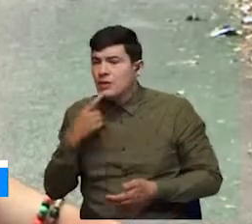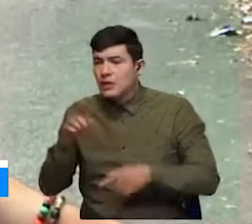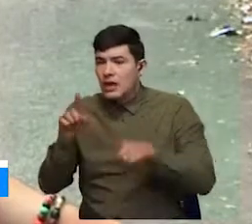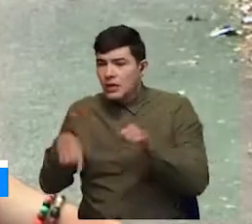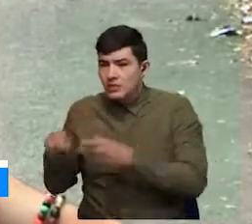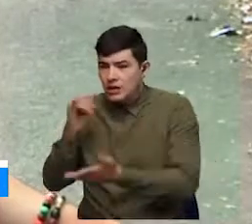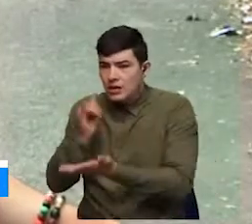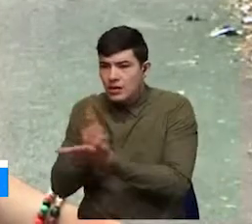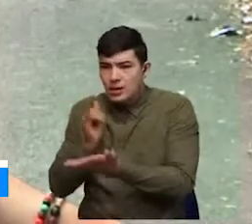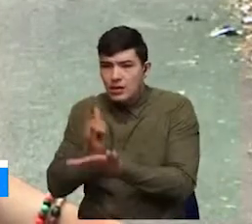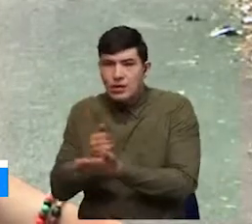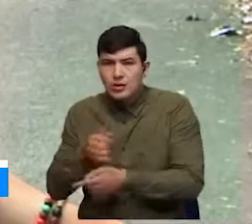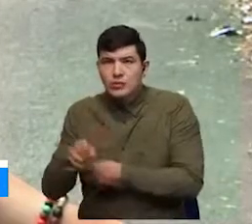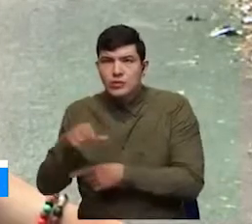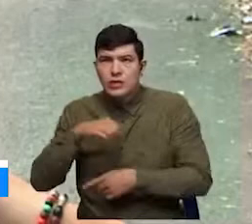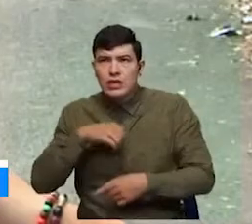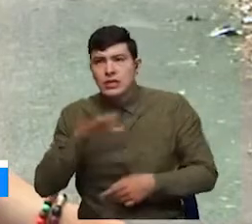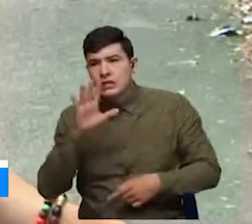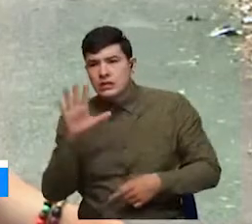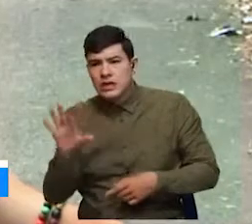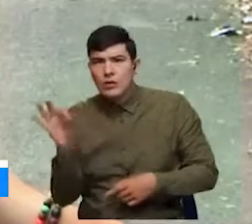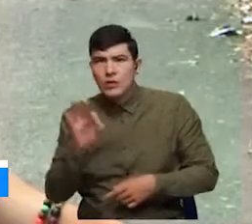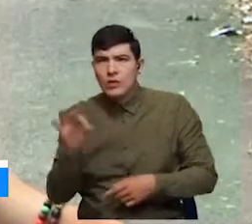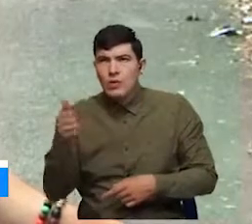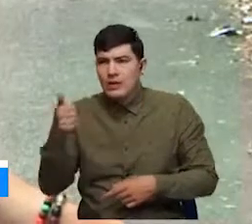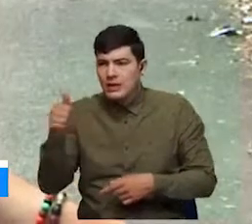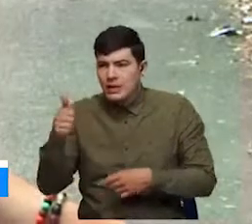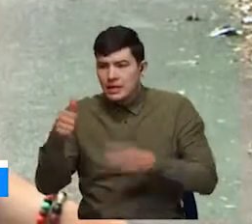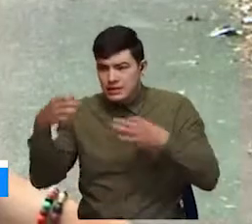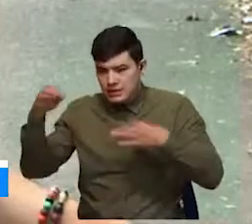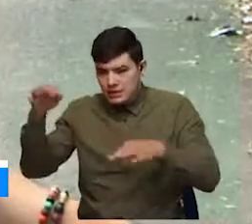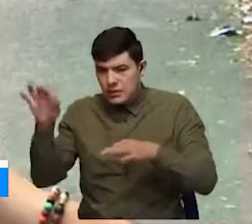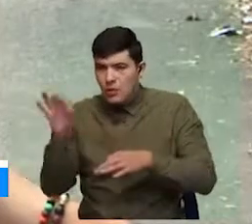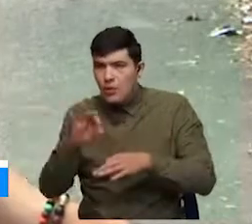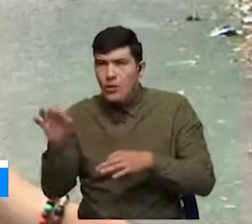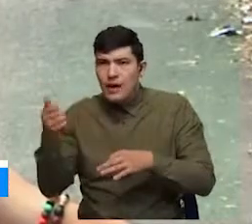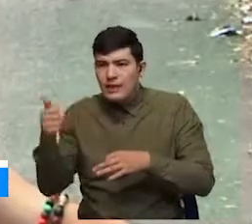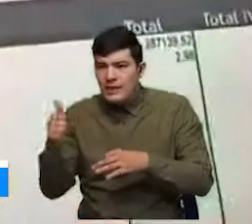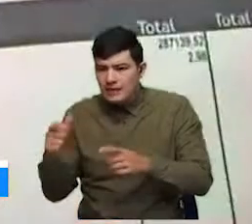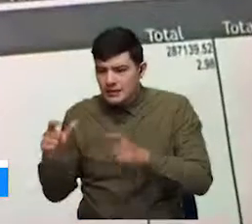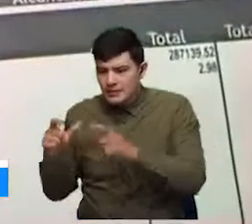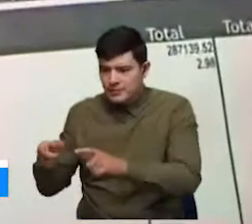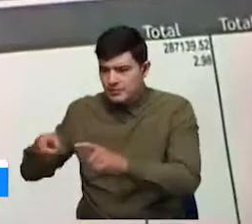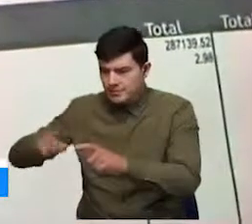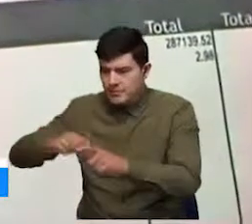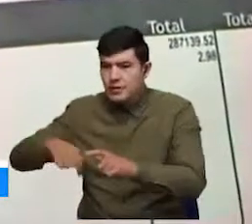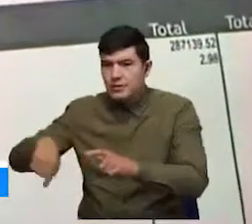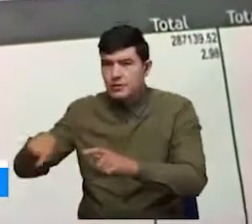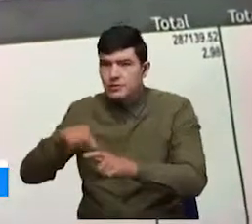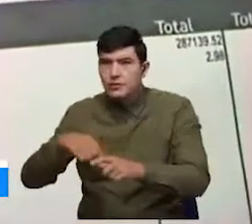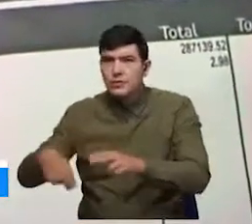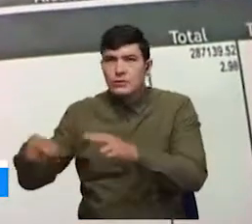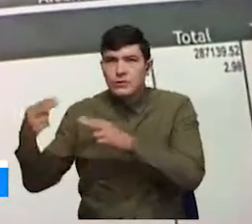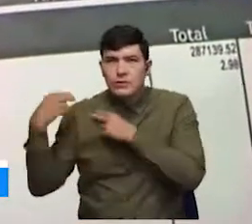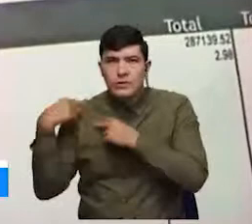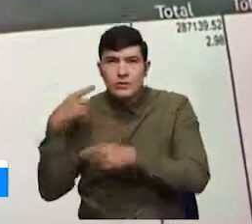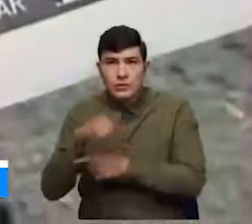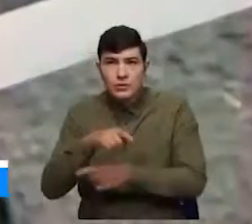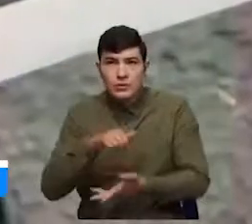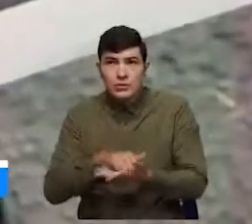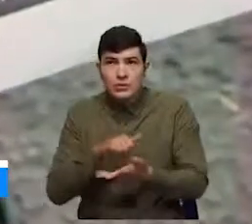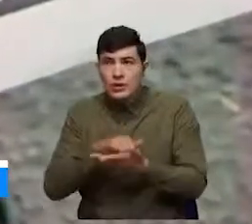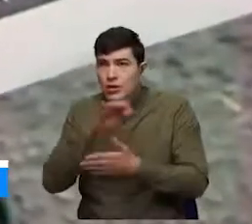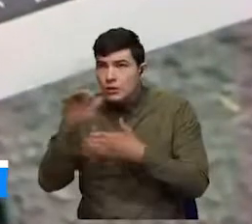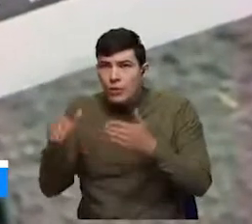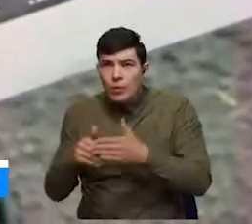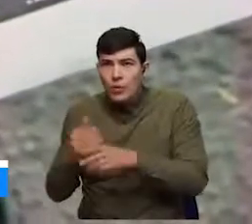que tienen entre 5 y 10 facturas o 10 macro mayores a cargo estas filas públicas se miden el consumo de todas las